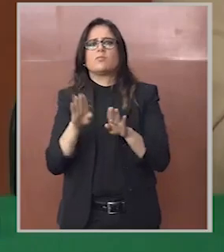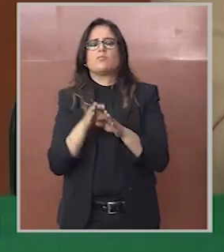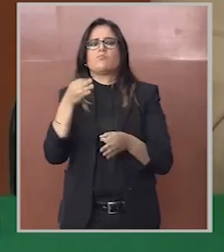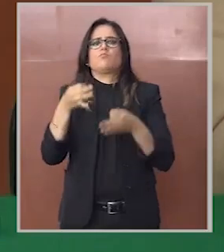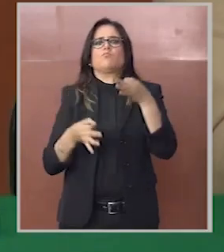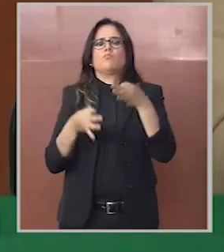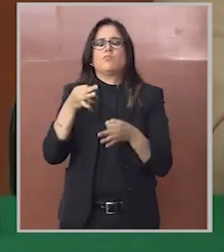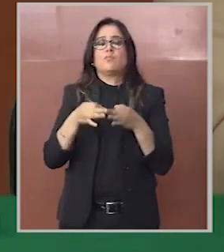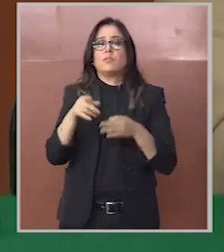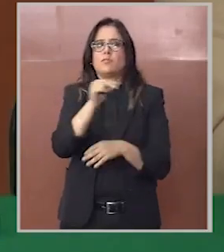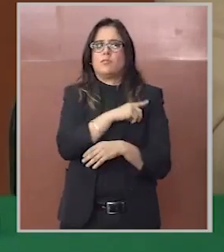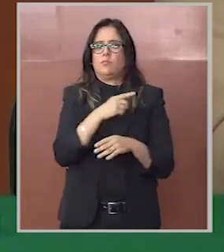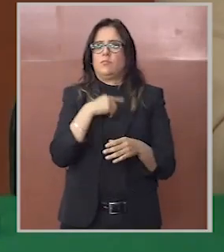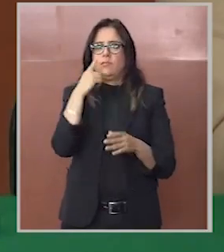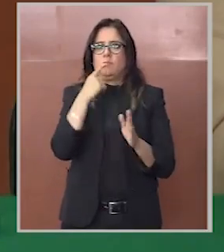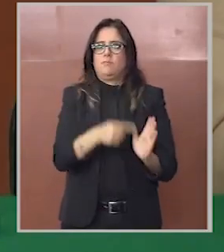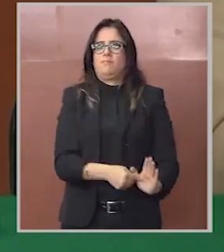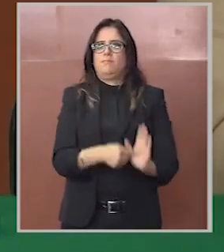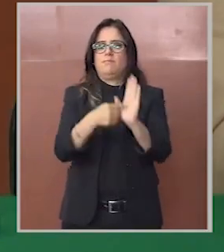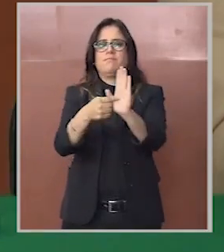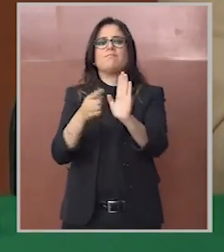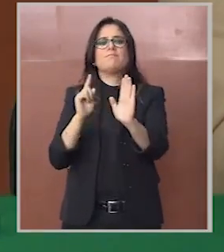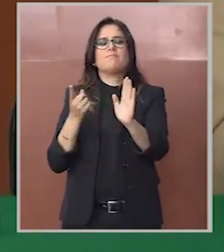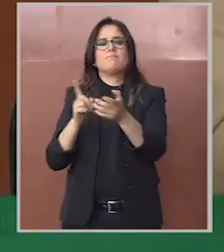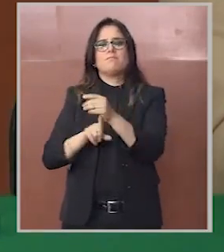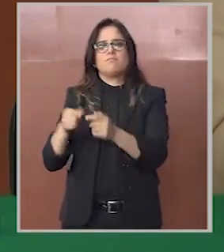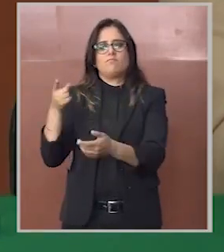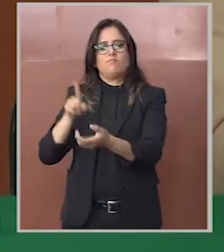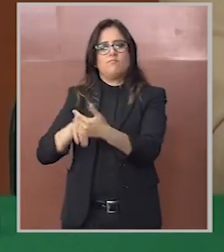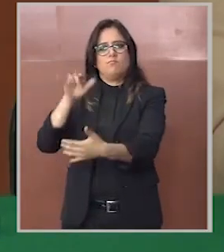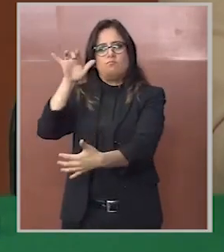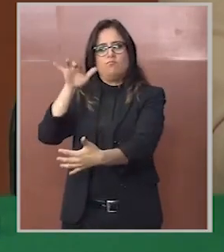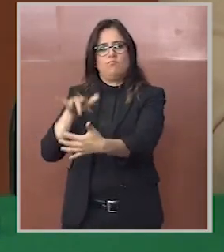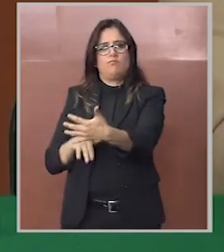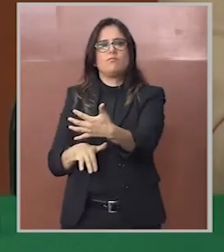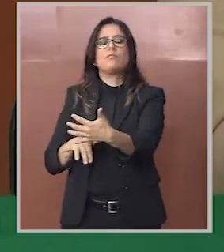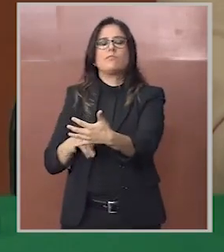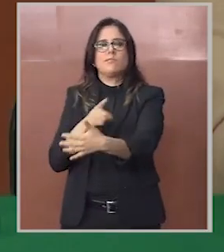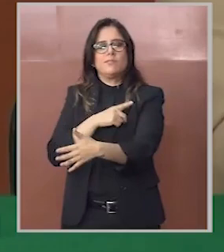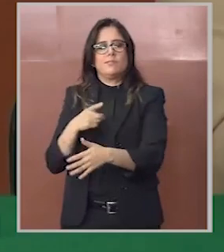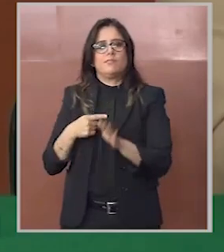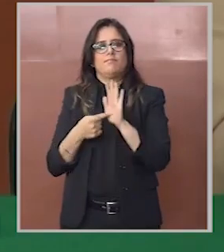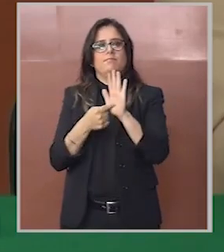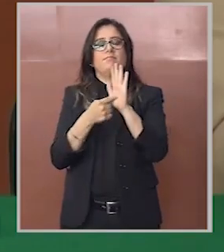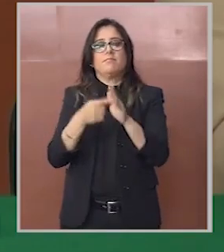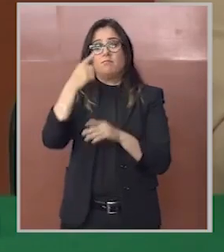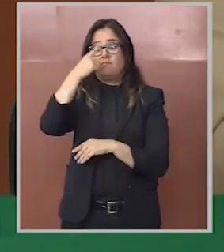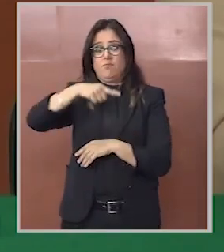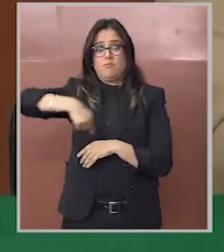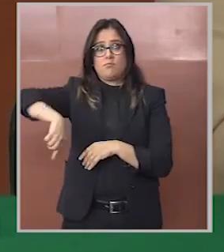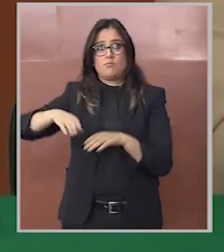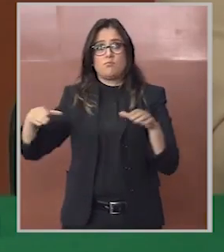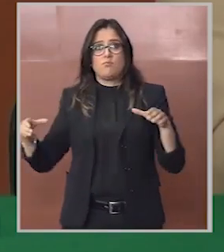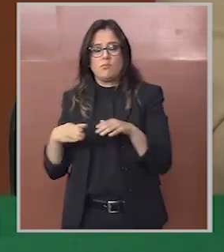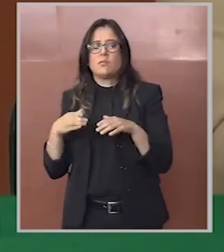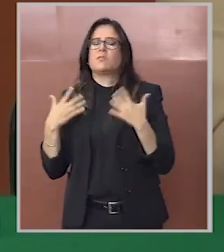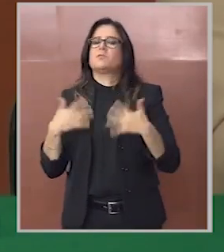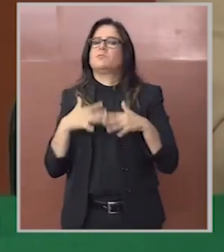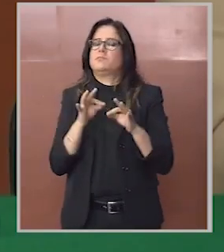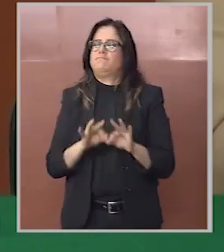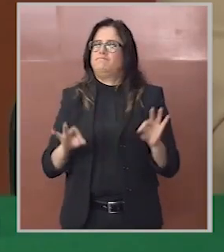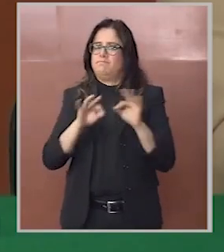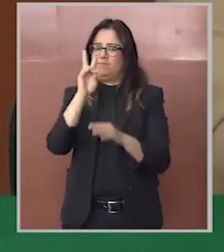no ponerlo ahí sino que en el contenido estuviera presente porque para nosotras Eso es pues muy importante